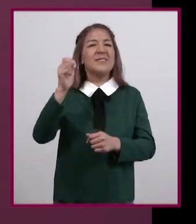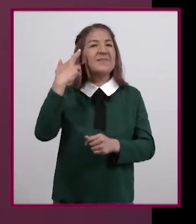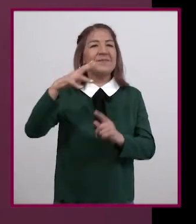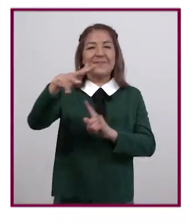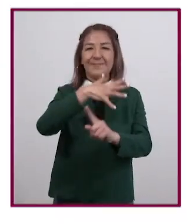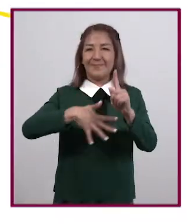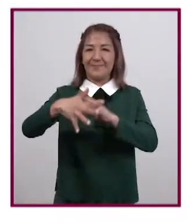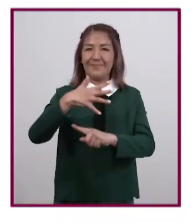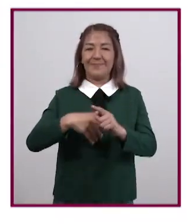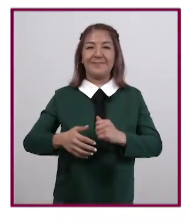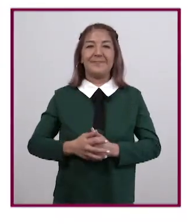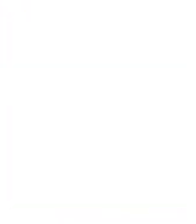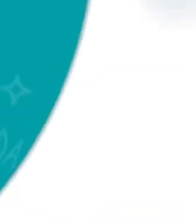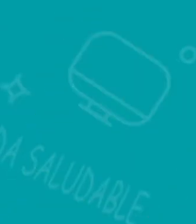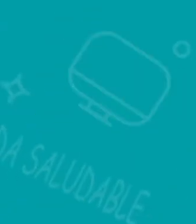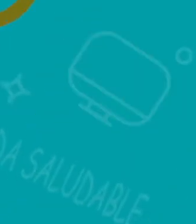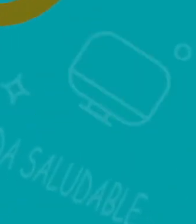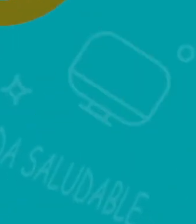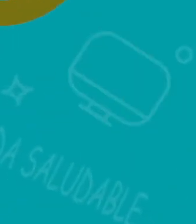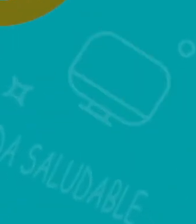sonoros.